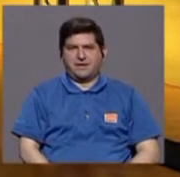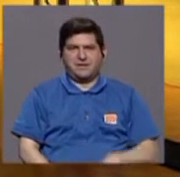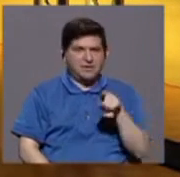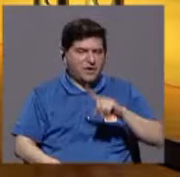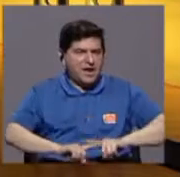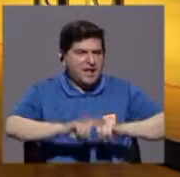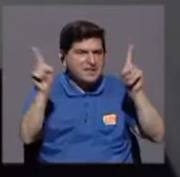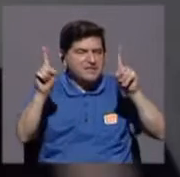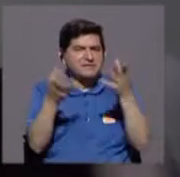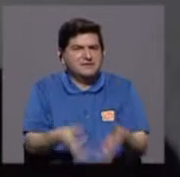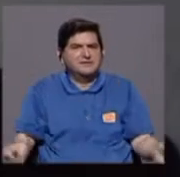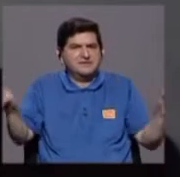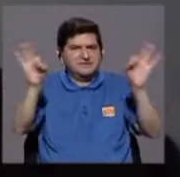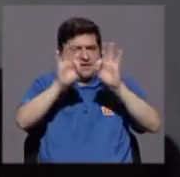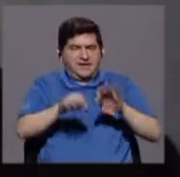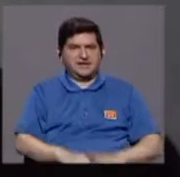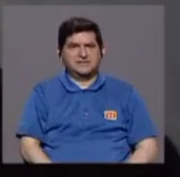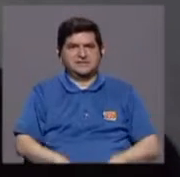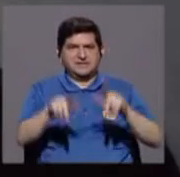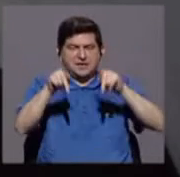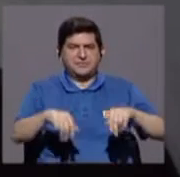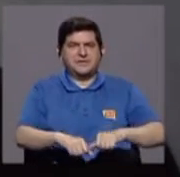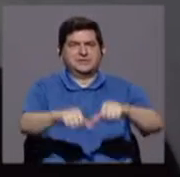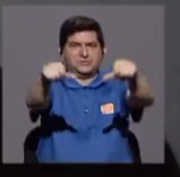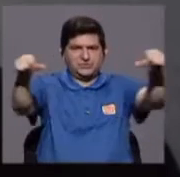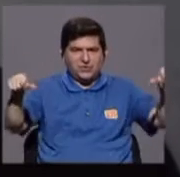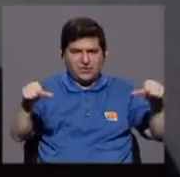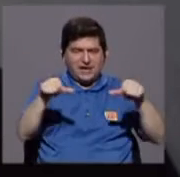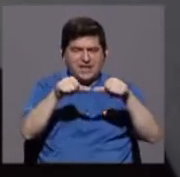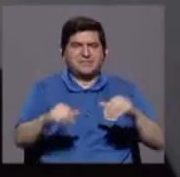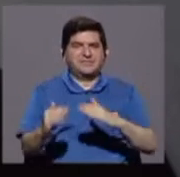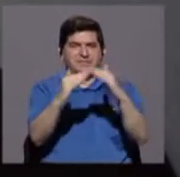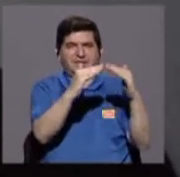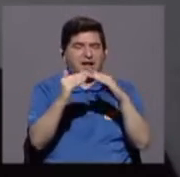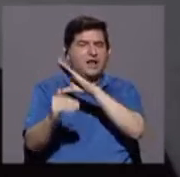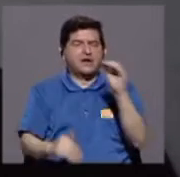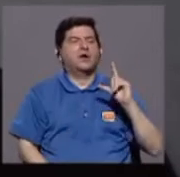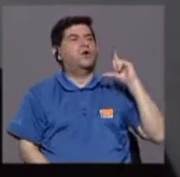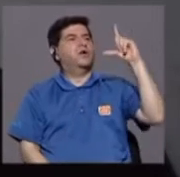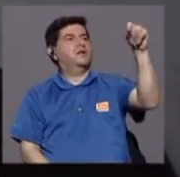hayan diferencias notorias entre si es del área metropolitana o si es de área rural.